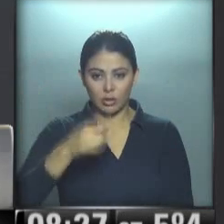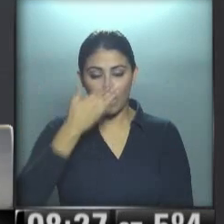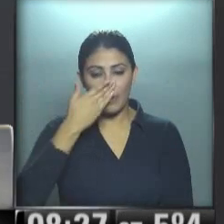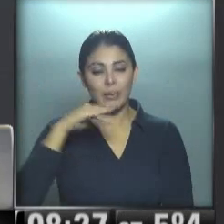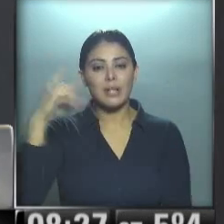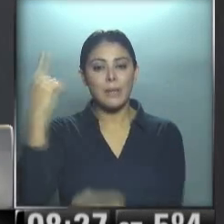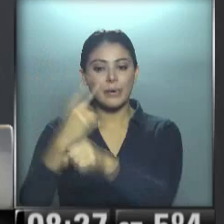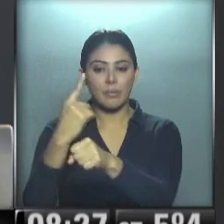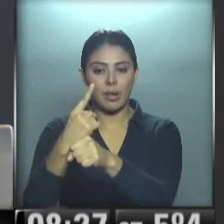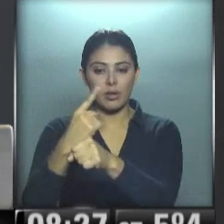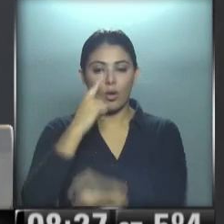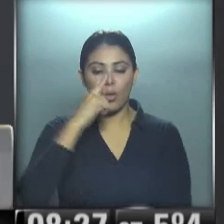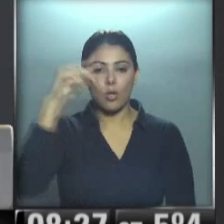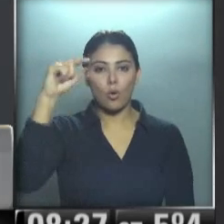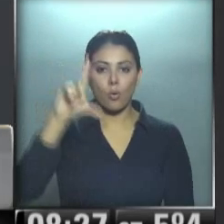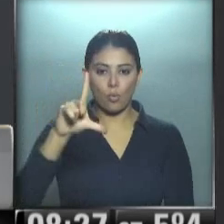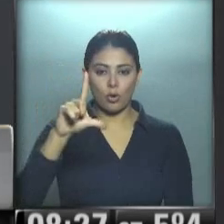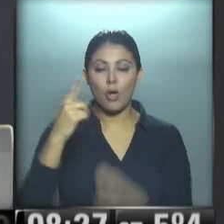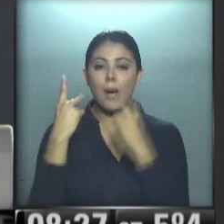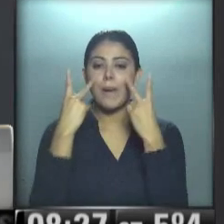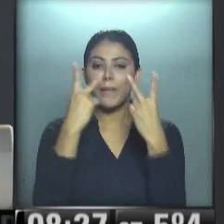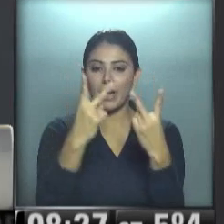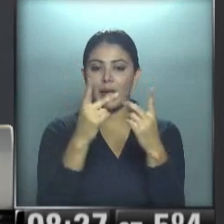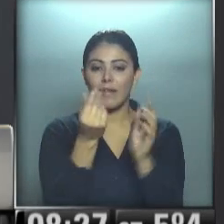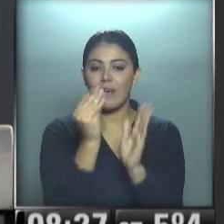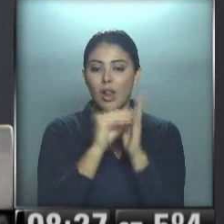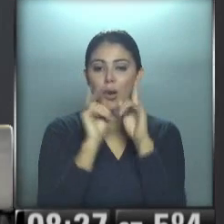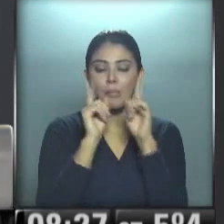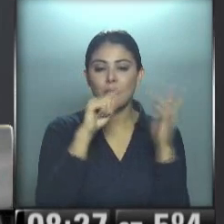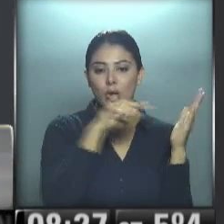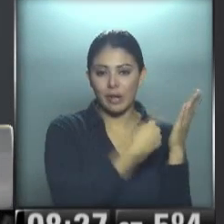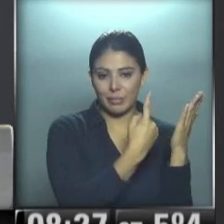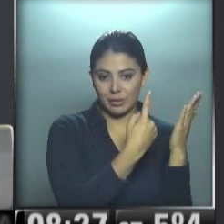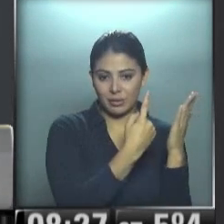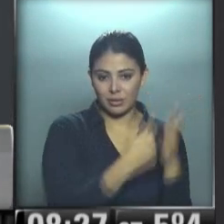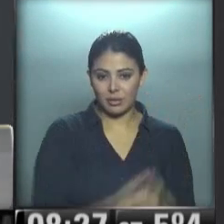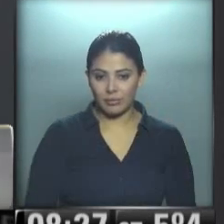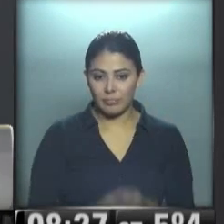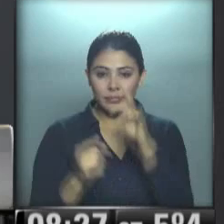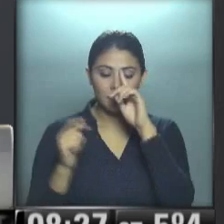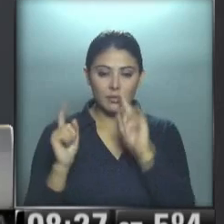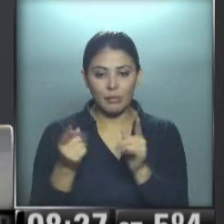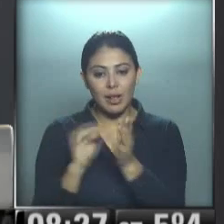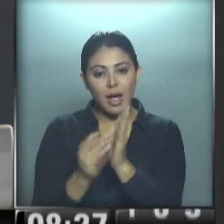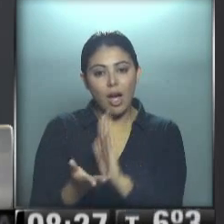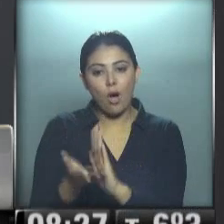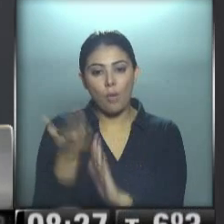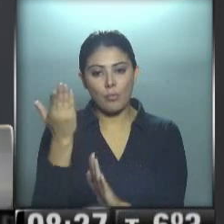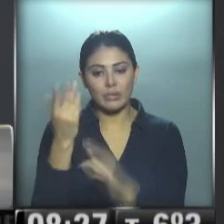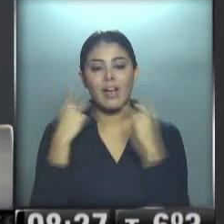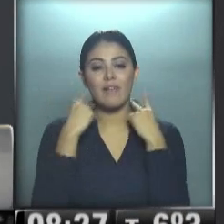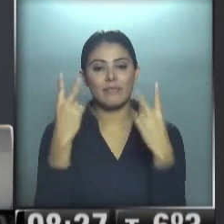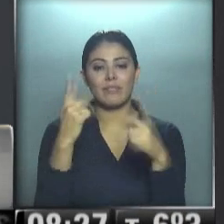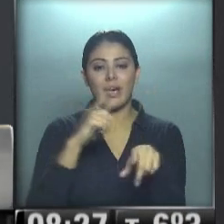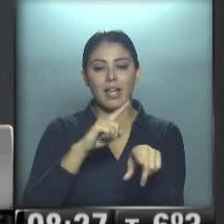del primero de julio los viajes cuestan lo mismo que en la ciudad autónoma de buenos aires y también un incremento de viajes de media